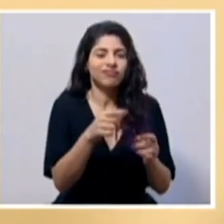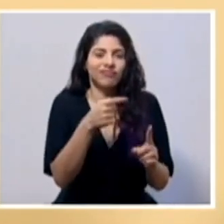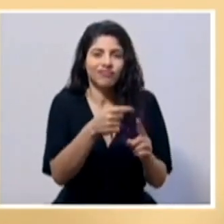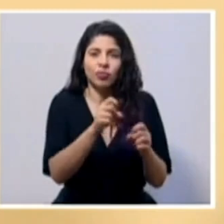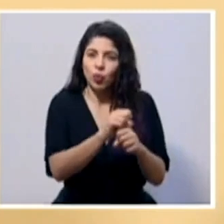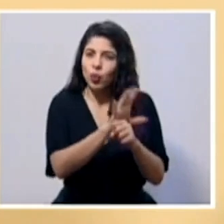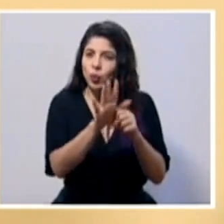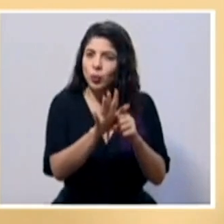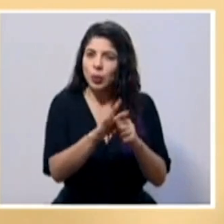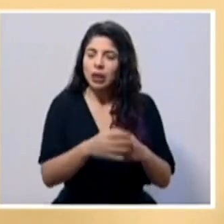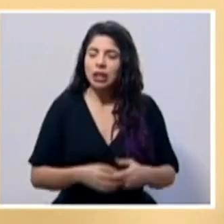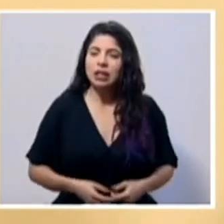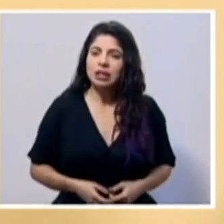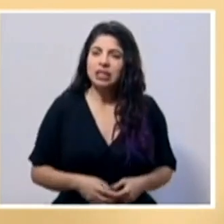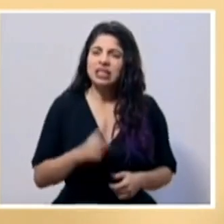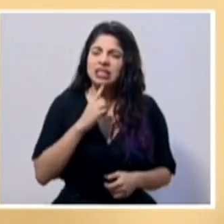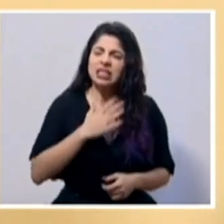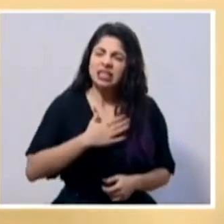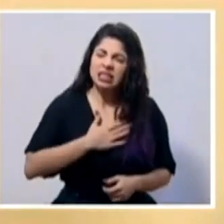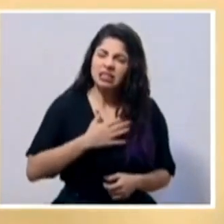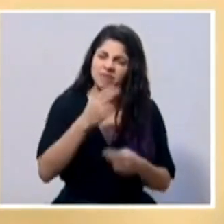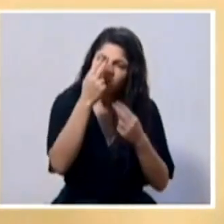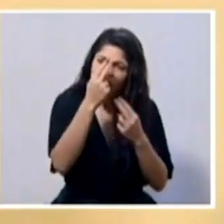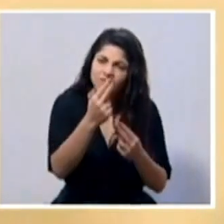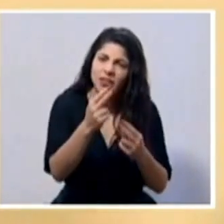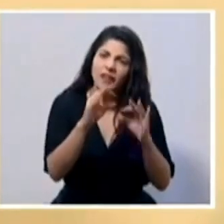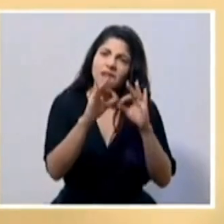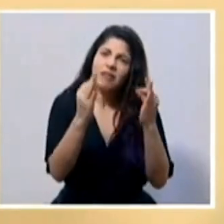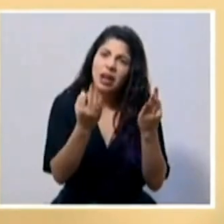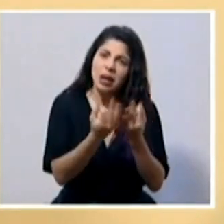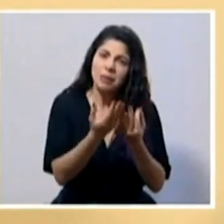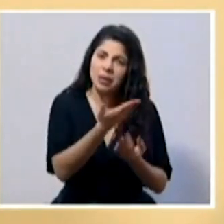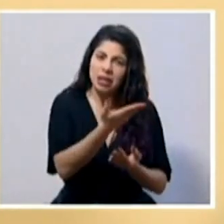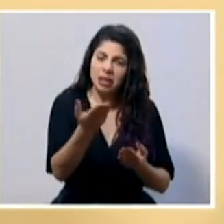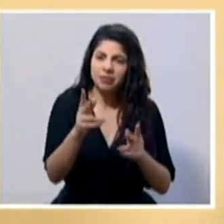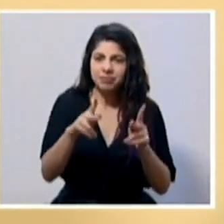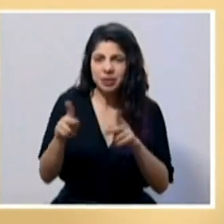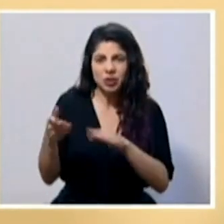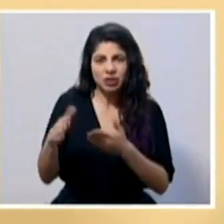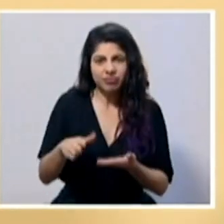el COVID-19. Un sentido pésame a todos los familiares de estas personas.